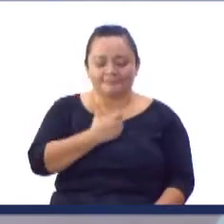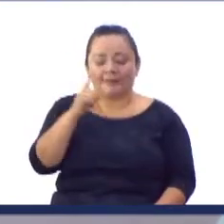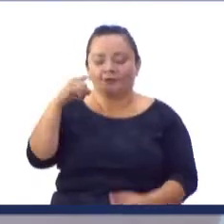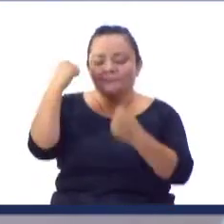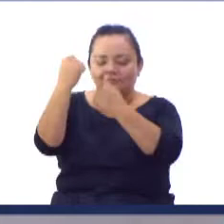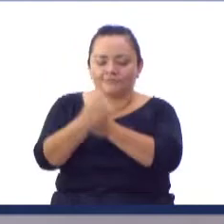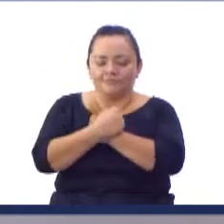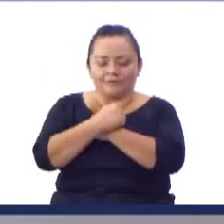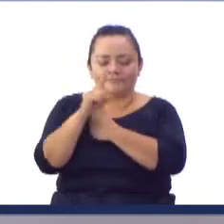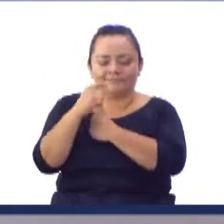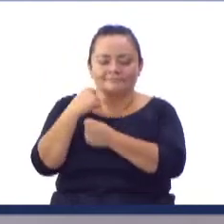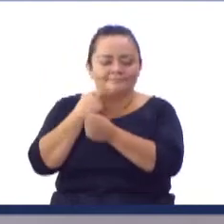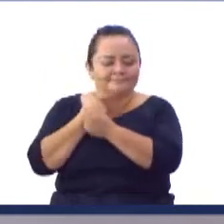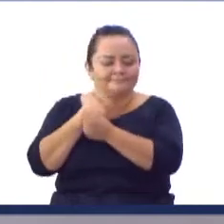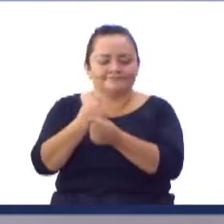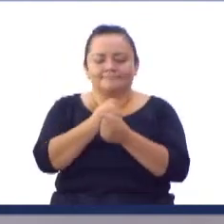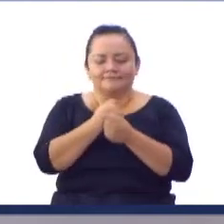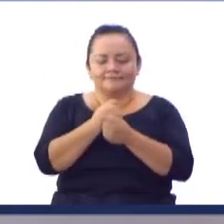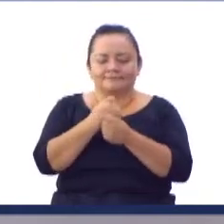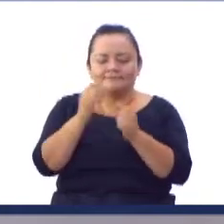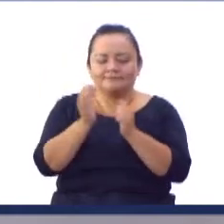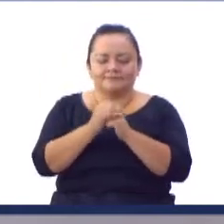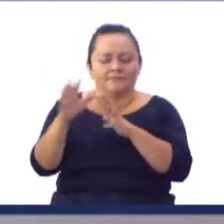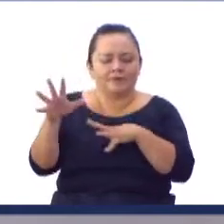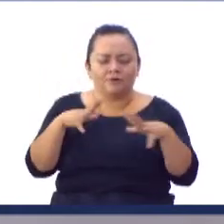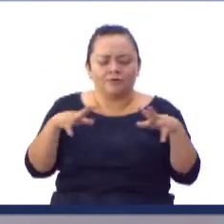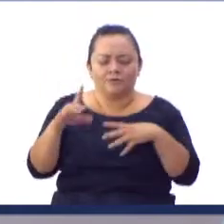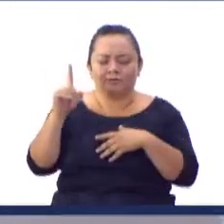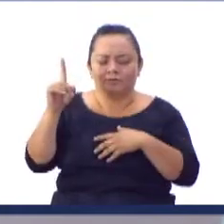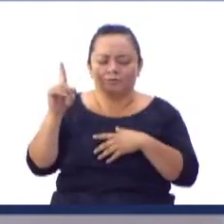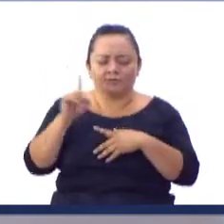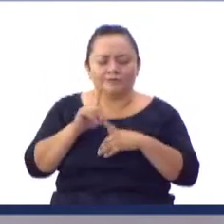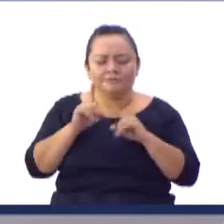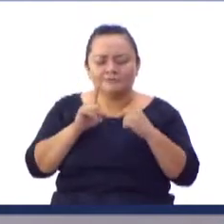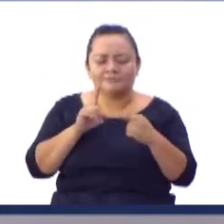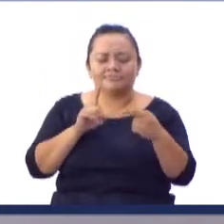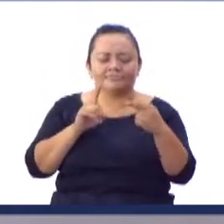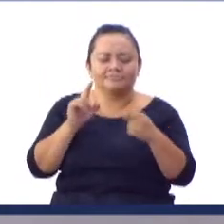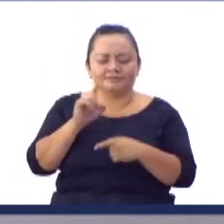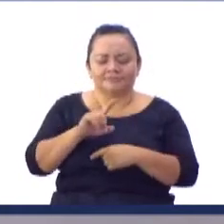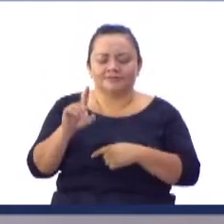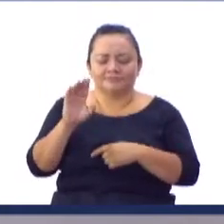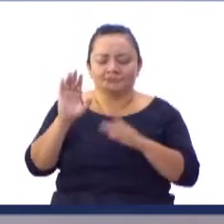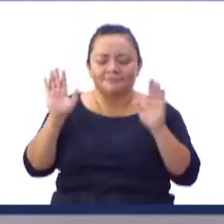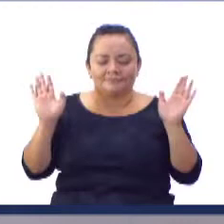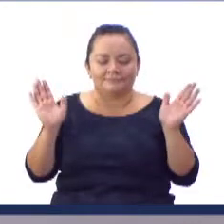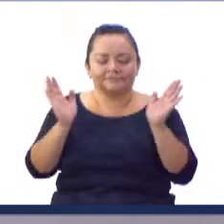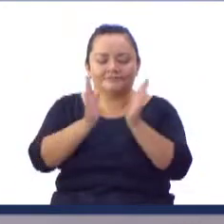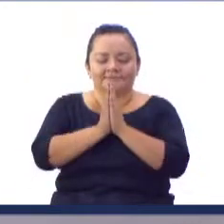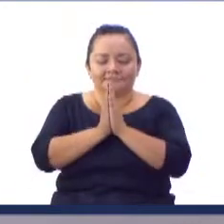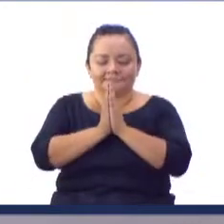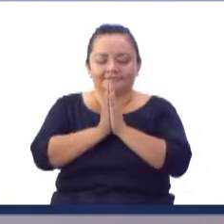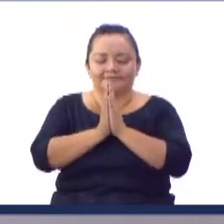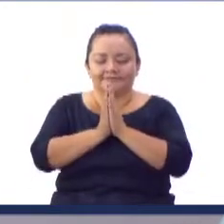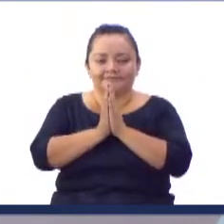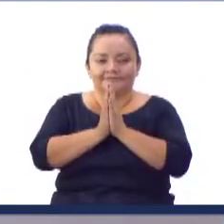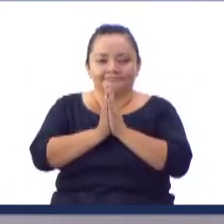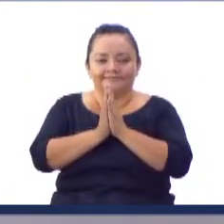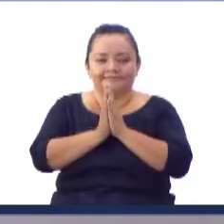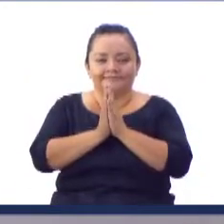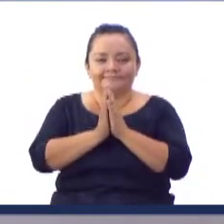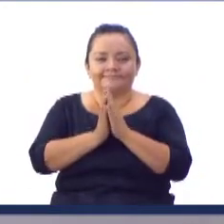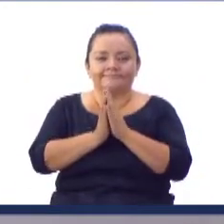que somos queridos que en medio de la tempestad tú siempre estás en el nombre de jesús te lo pedimos amén